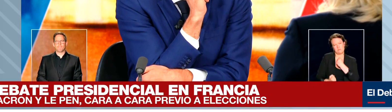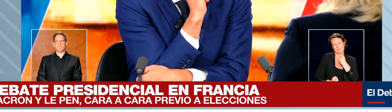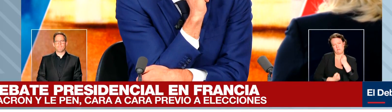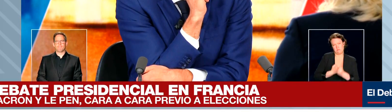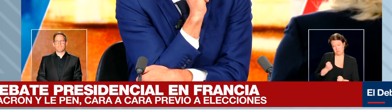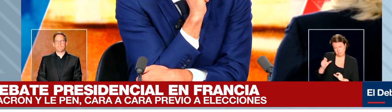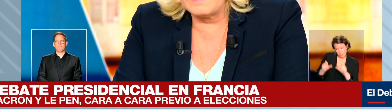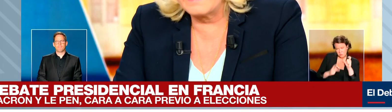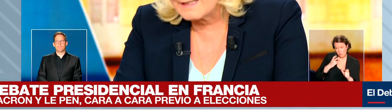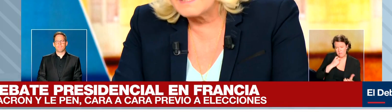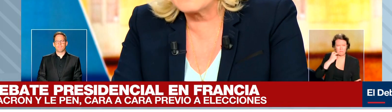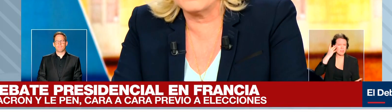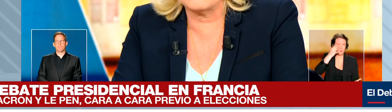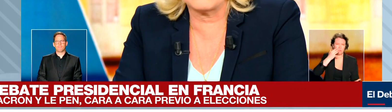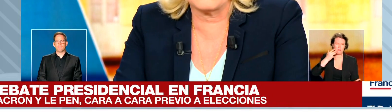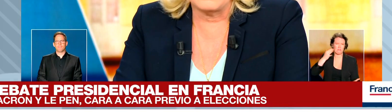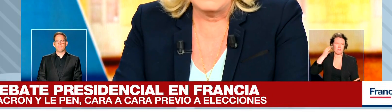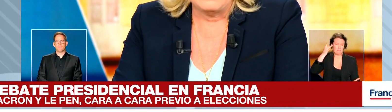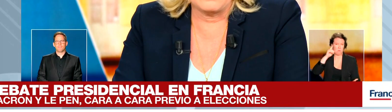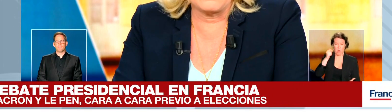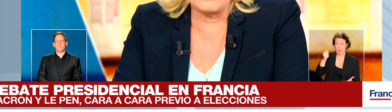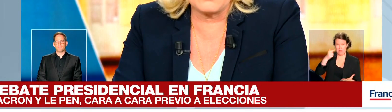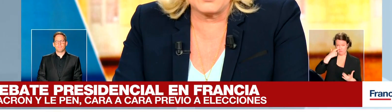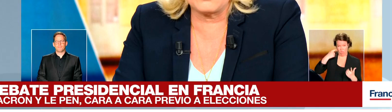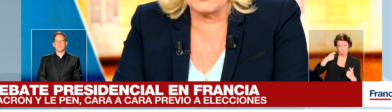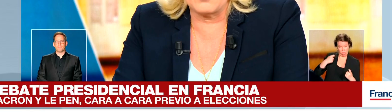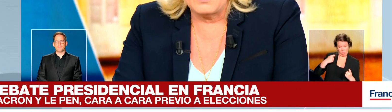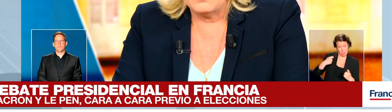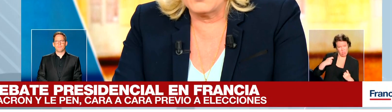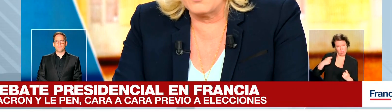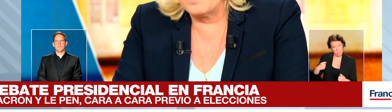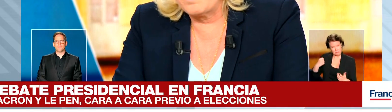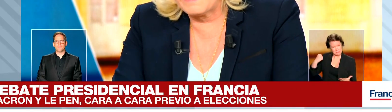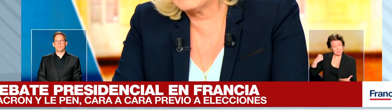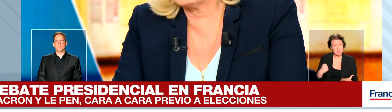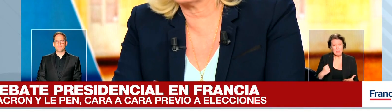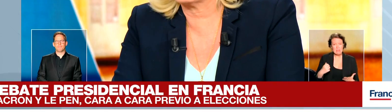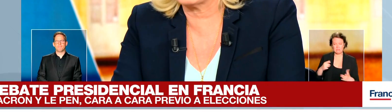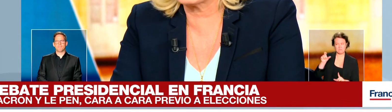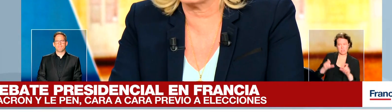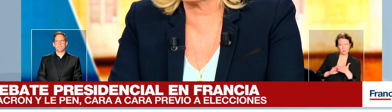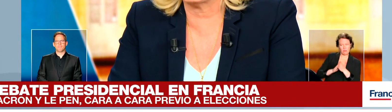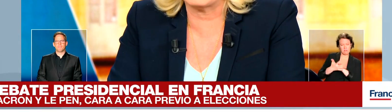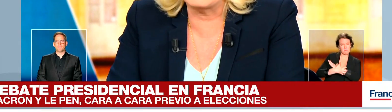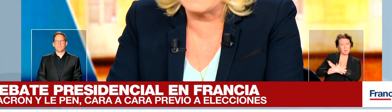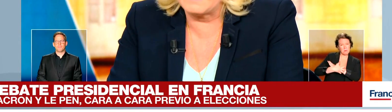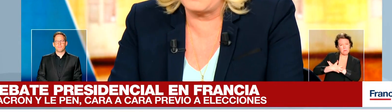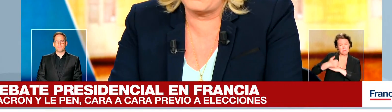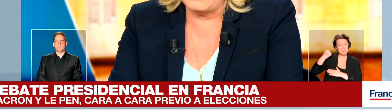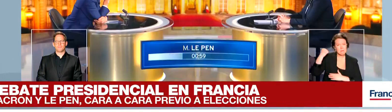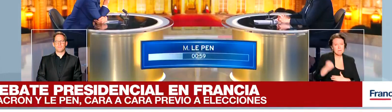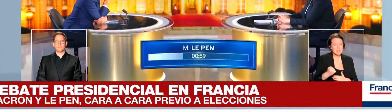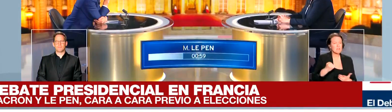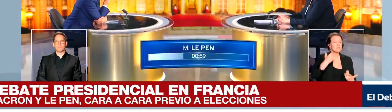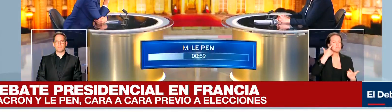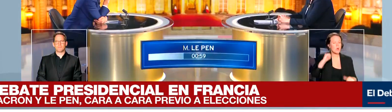del pueblo, de sus inquietudes. He visto cómo el pueblo se ha preocupado por un desplazamiento, por una especie de